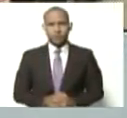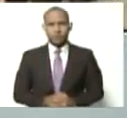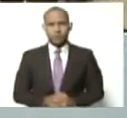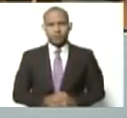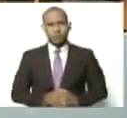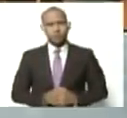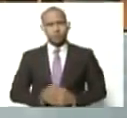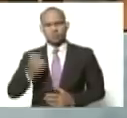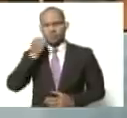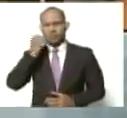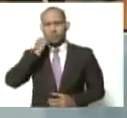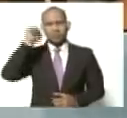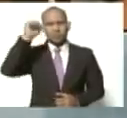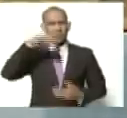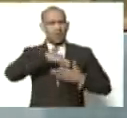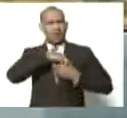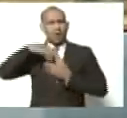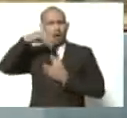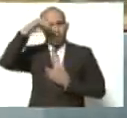la rebelión del alma